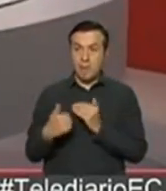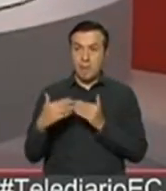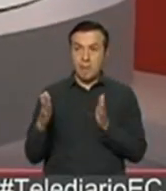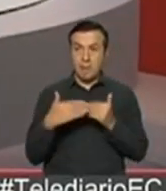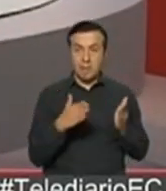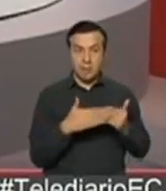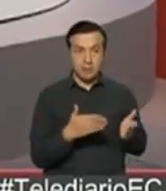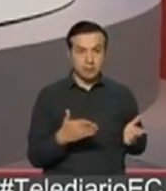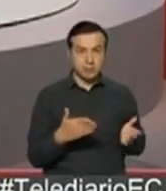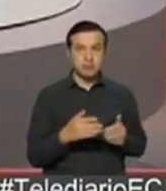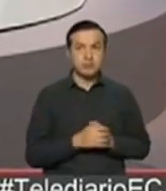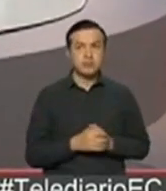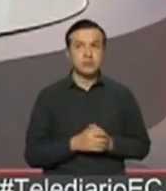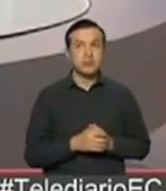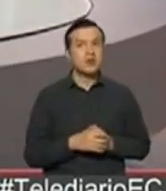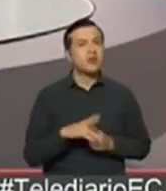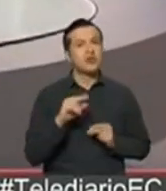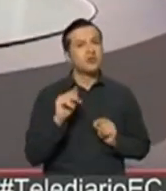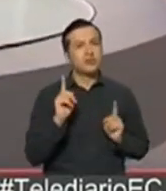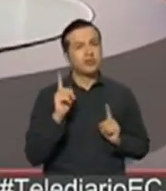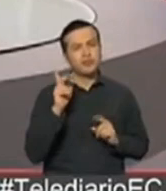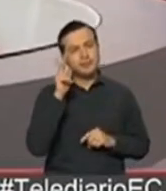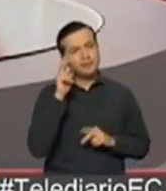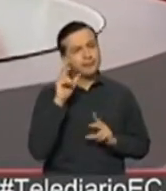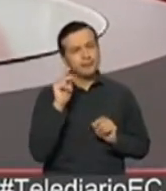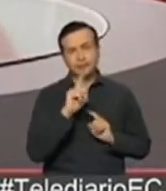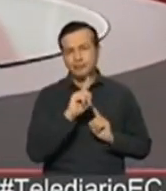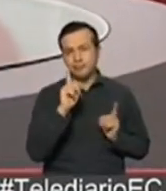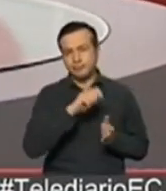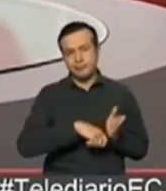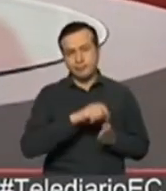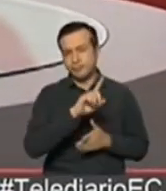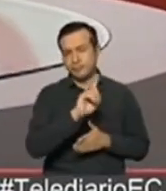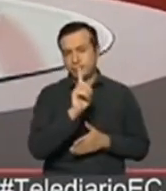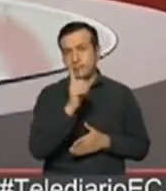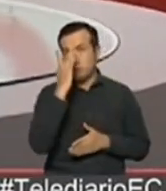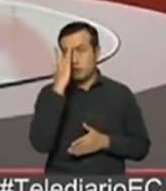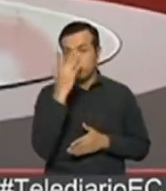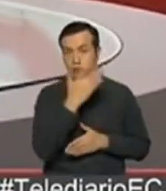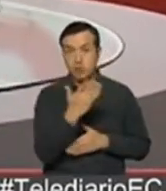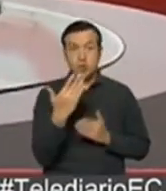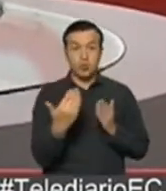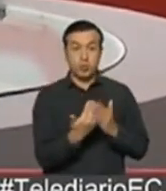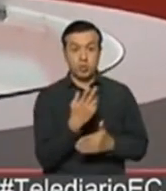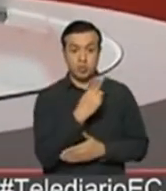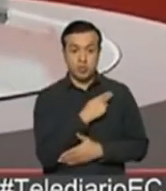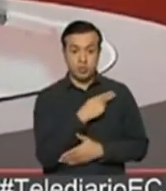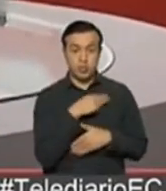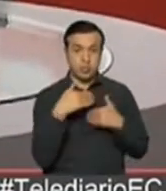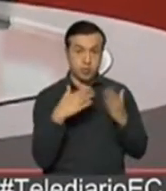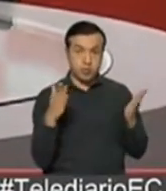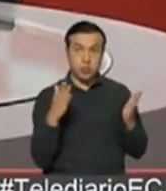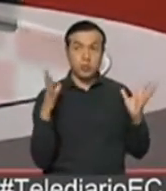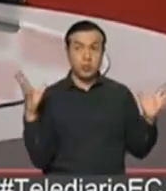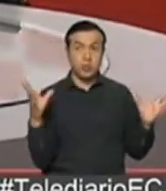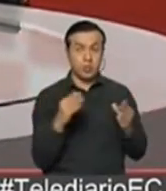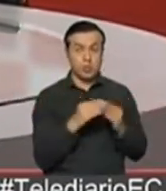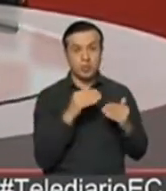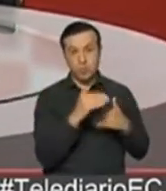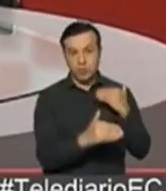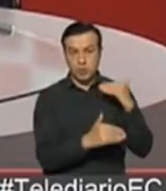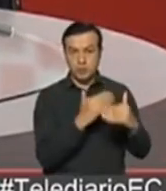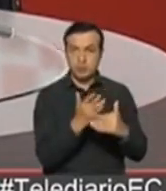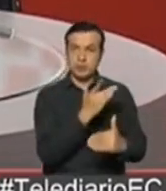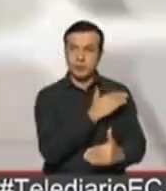yo creo que efectivamente no se va a dar paso en el sentido de que para que se abra una nueva universidad hay todo un proceso en